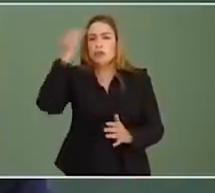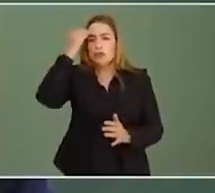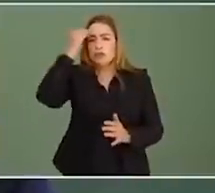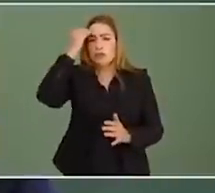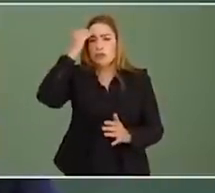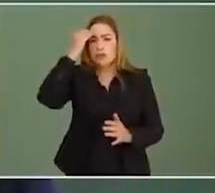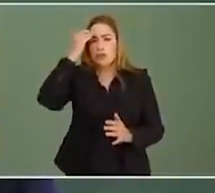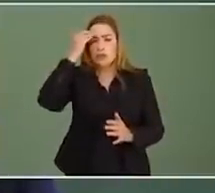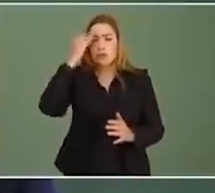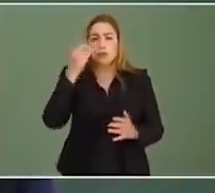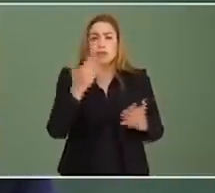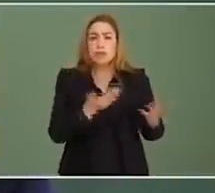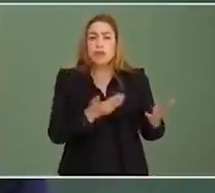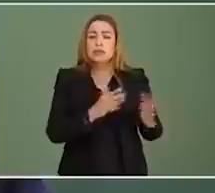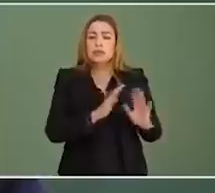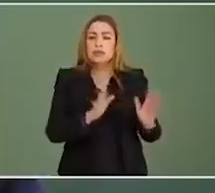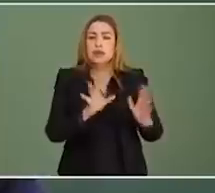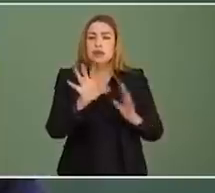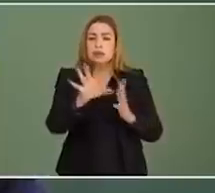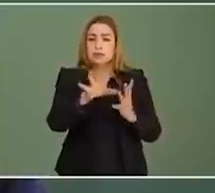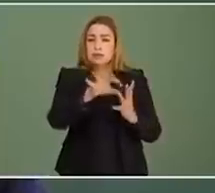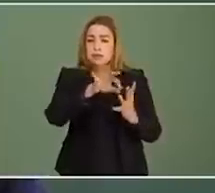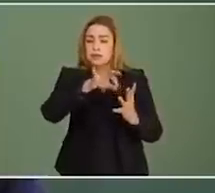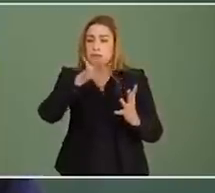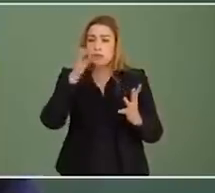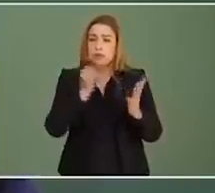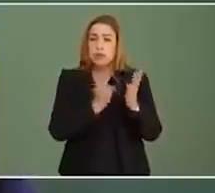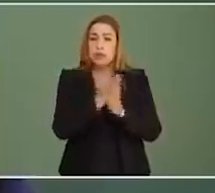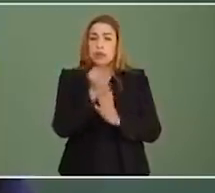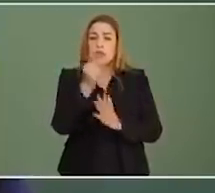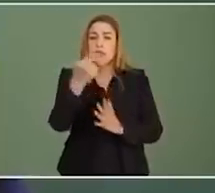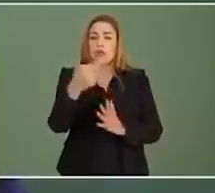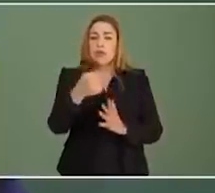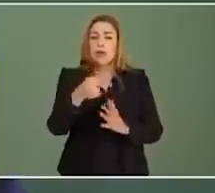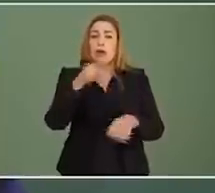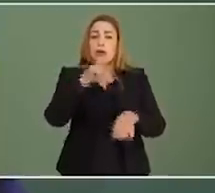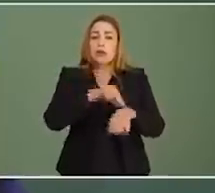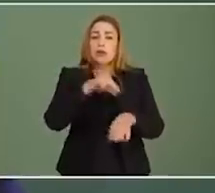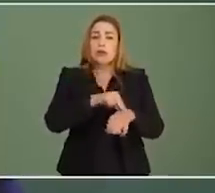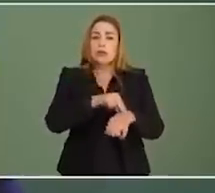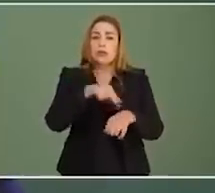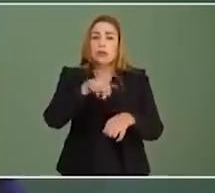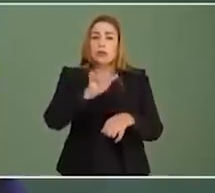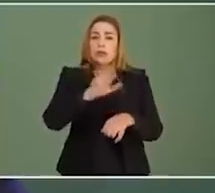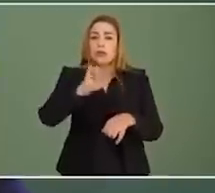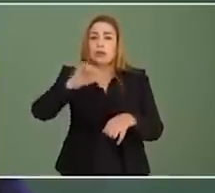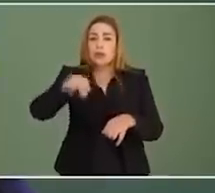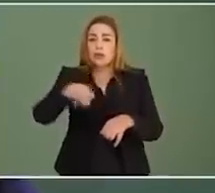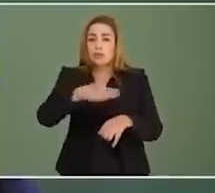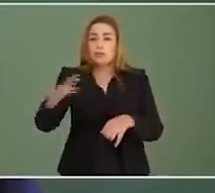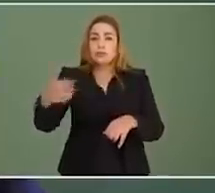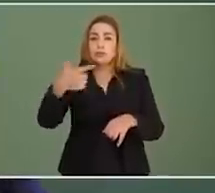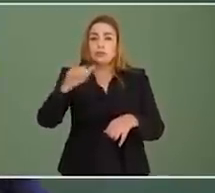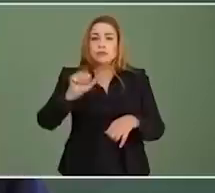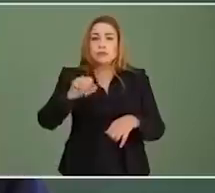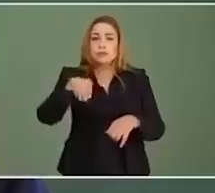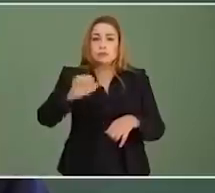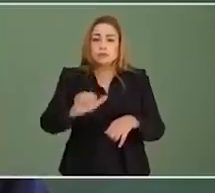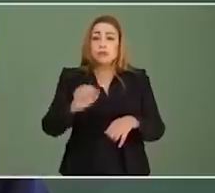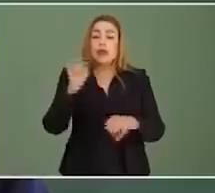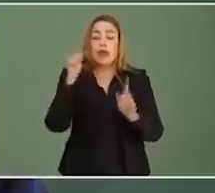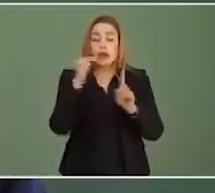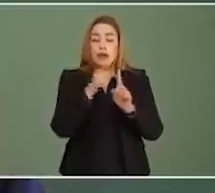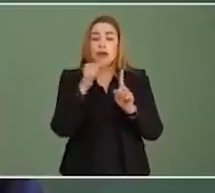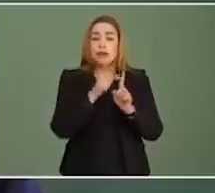decidido nombrar a la doctora nadine gasman ella va a ser